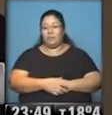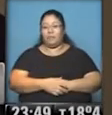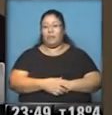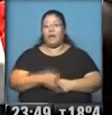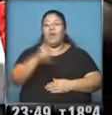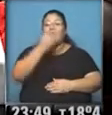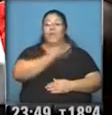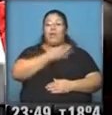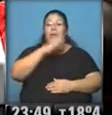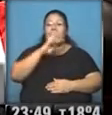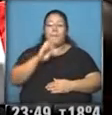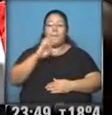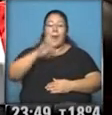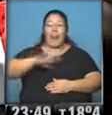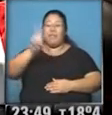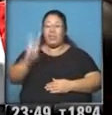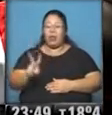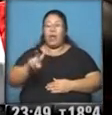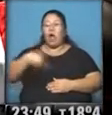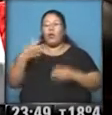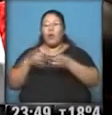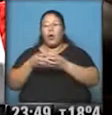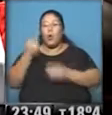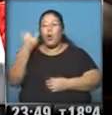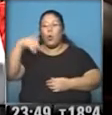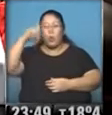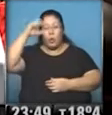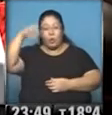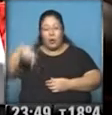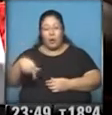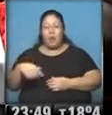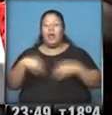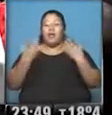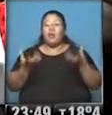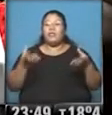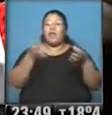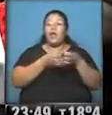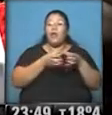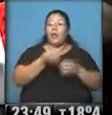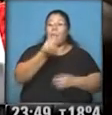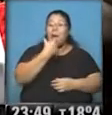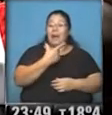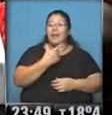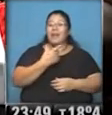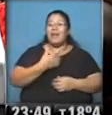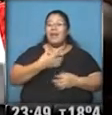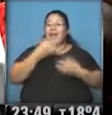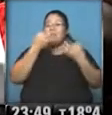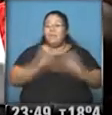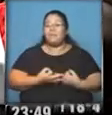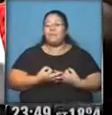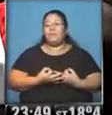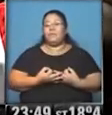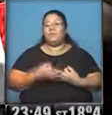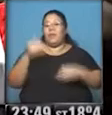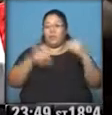Victoria y a UNEN, y ha sido eso lo que le posibilita llegar bien al macrismo esta elección. Vemos que hay ambiente para